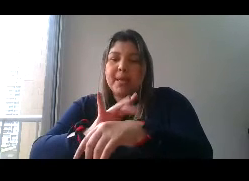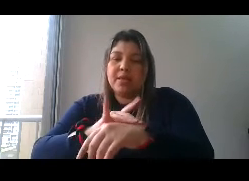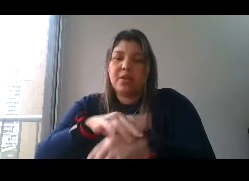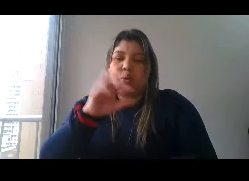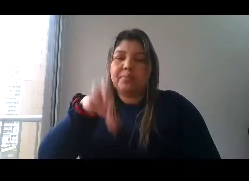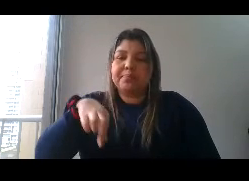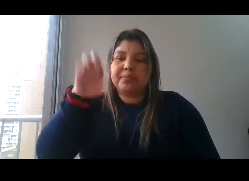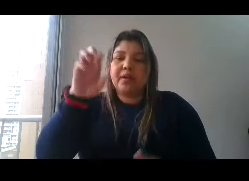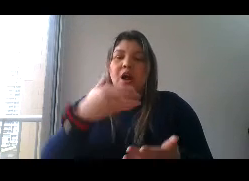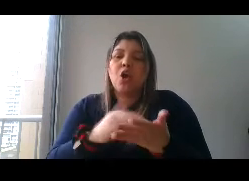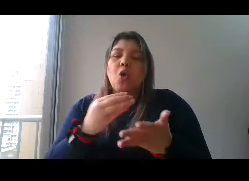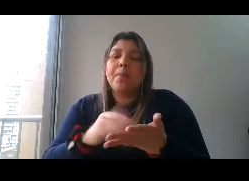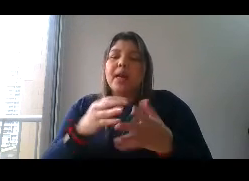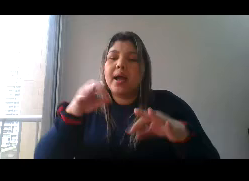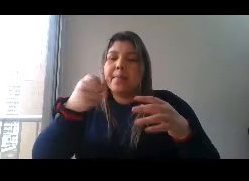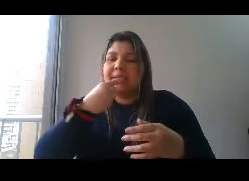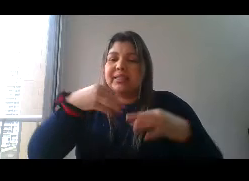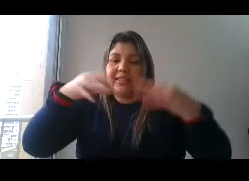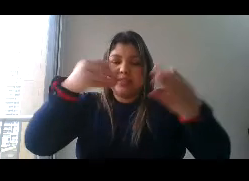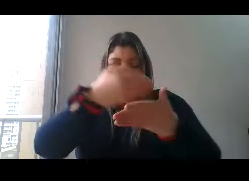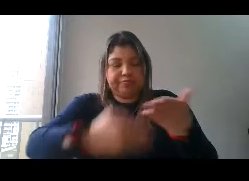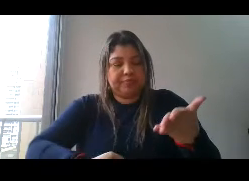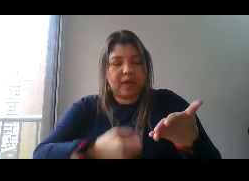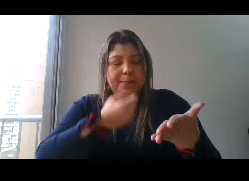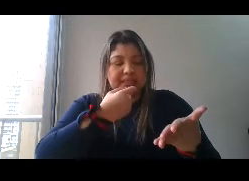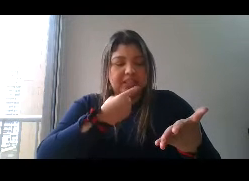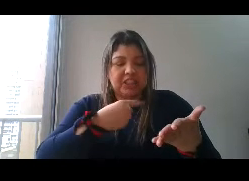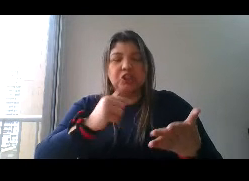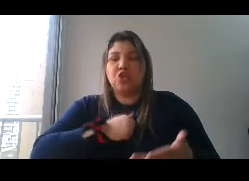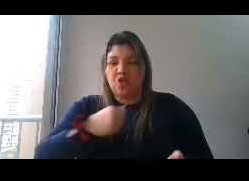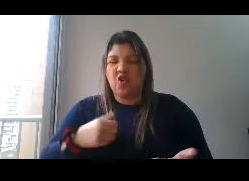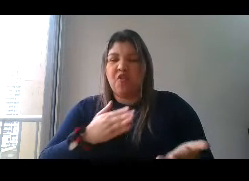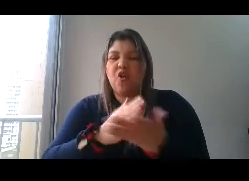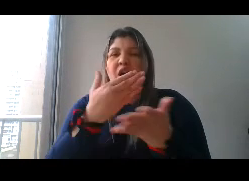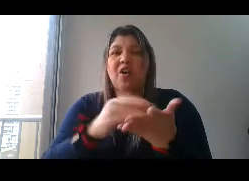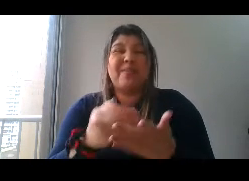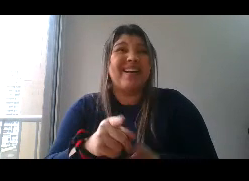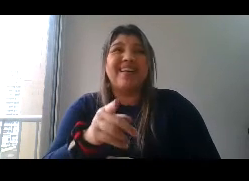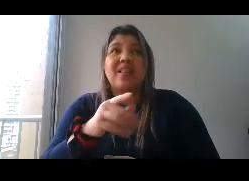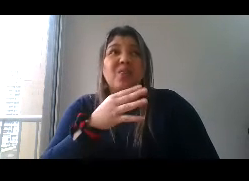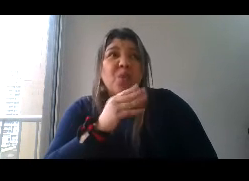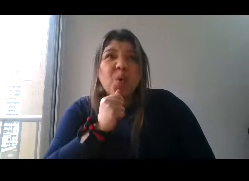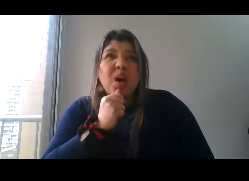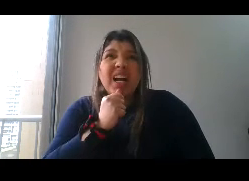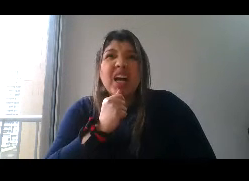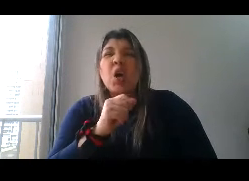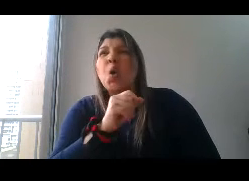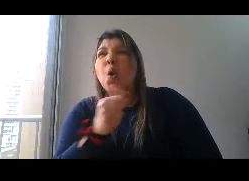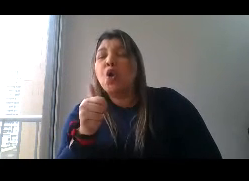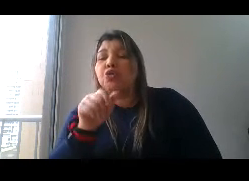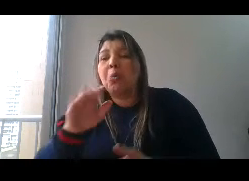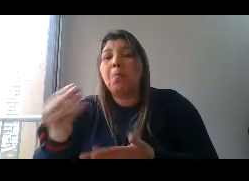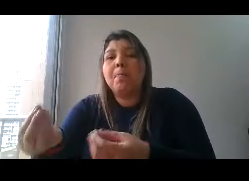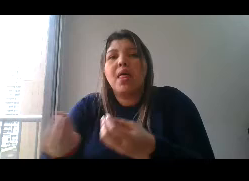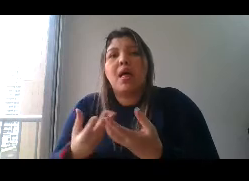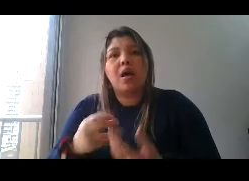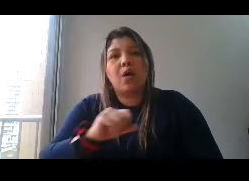un medicamento por otro. Eso, y es un evento adverso que se produce fuera de la atención